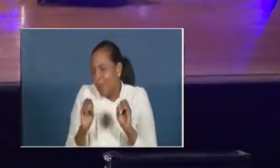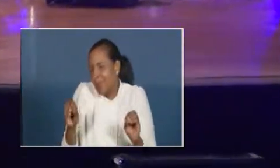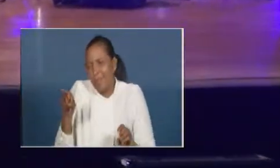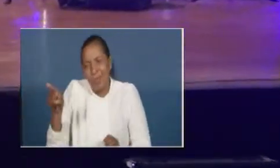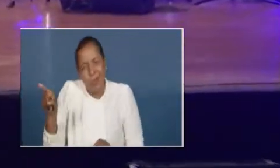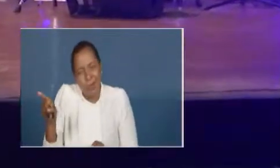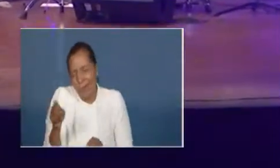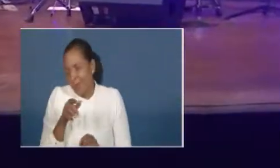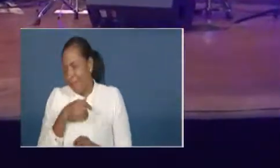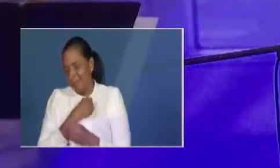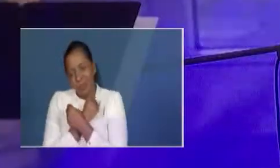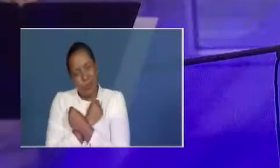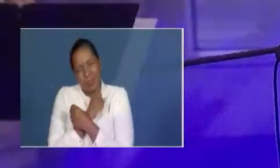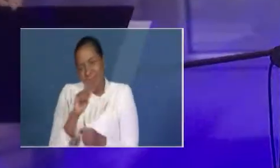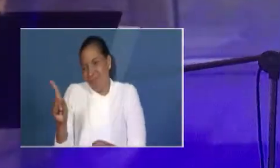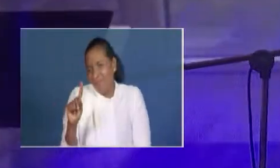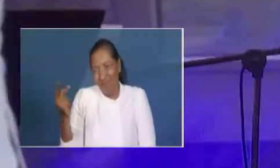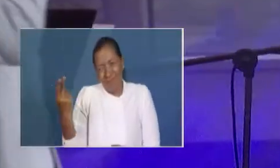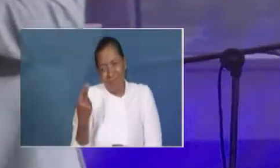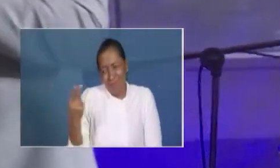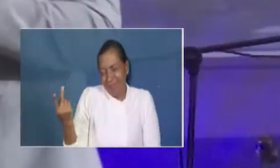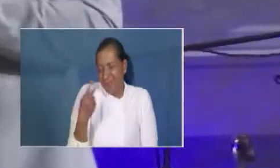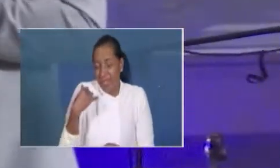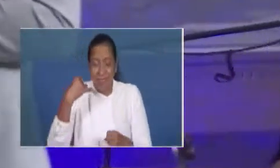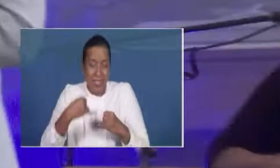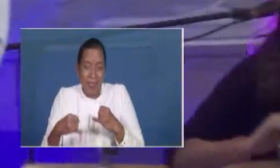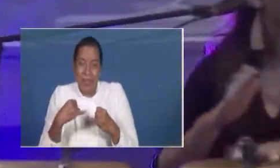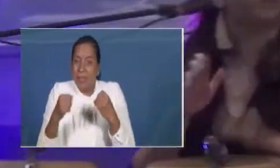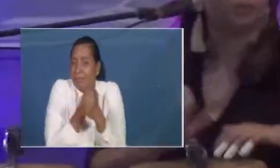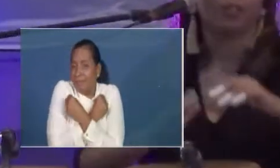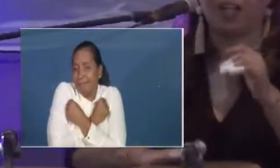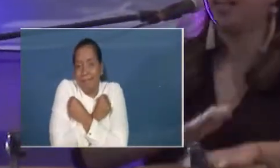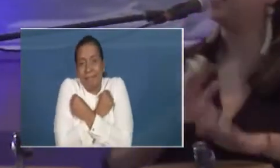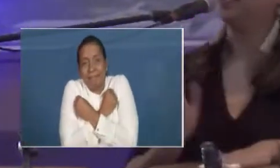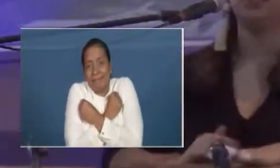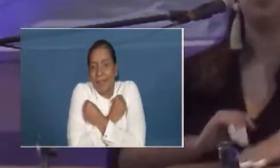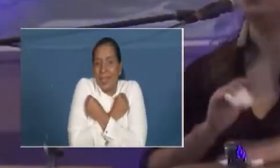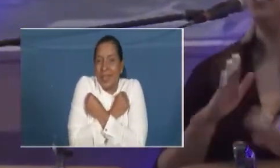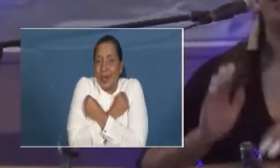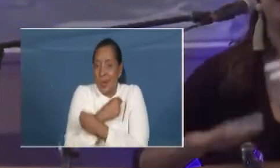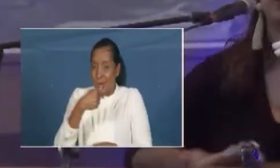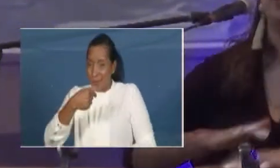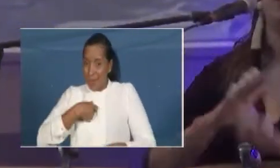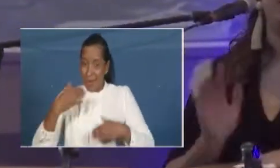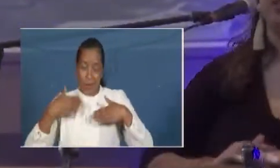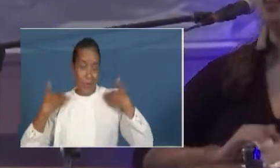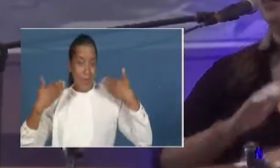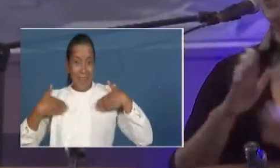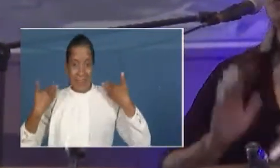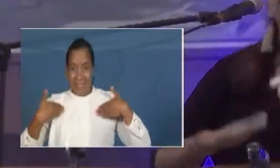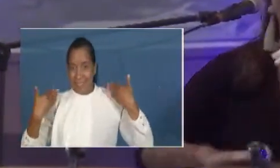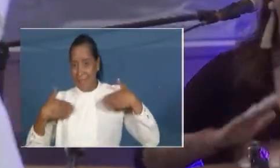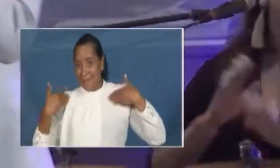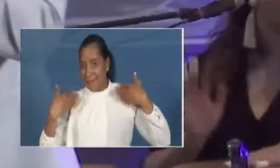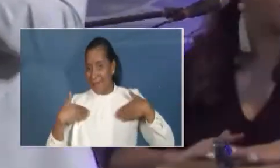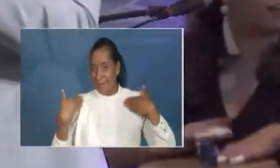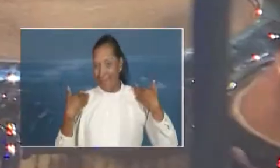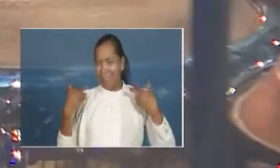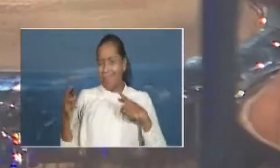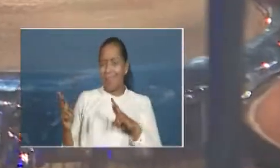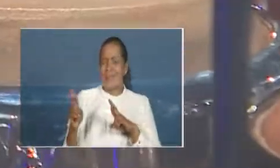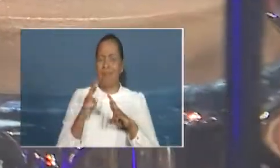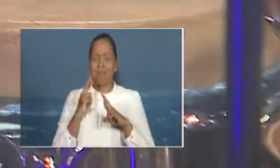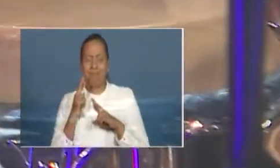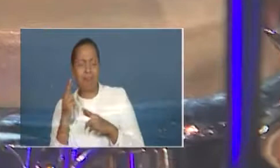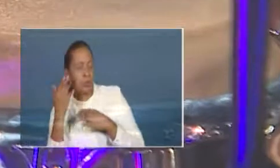vez sentimos tú y yo. Y ahora tengo una alegría que me regala en